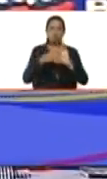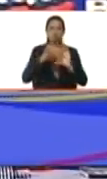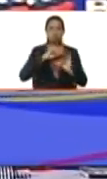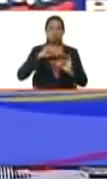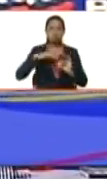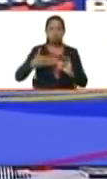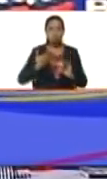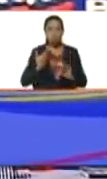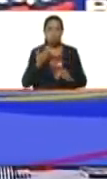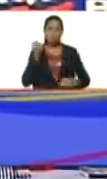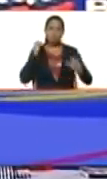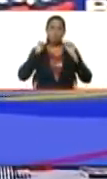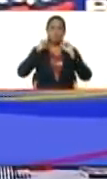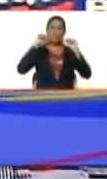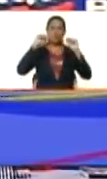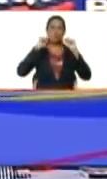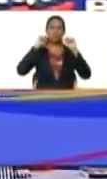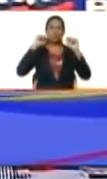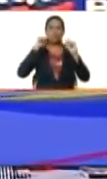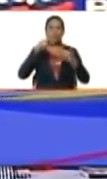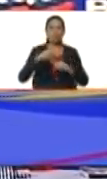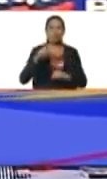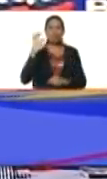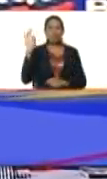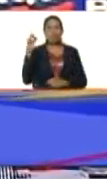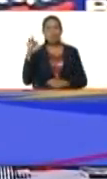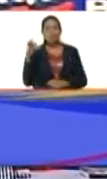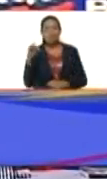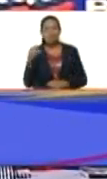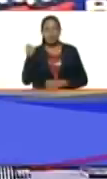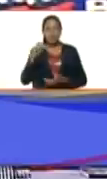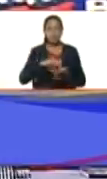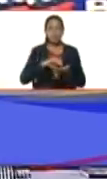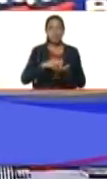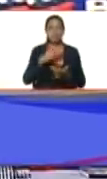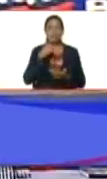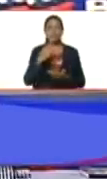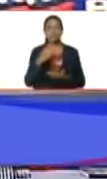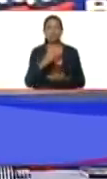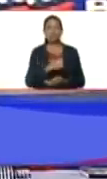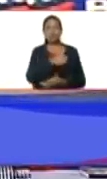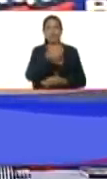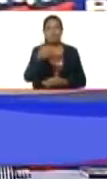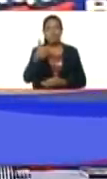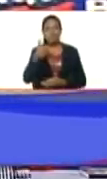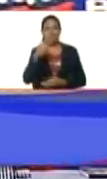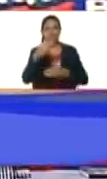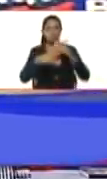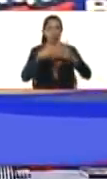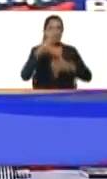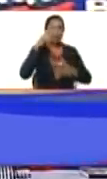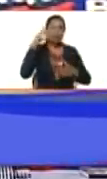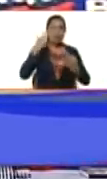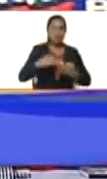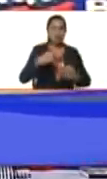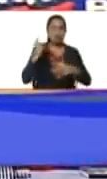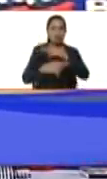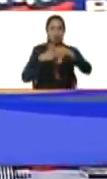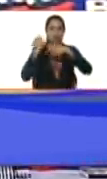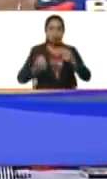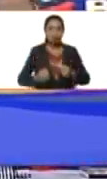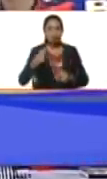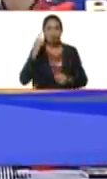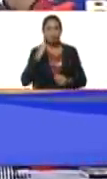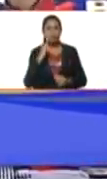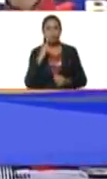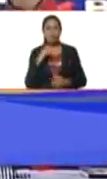podemos vencer. Desde Guatire, desde Miranda digo, cada vez creo más en la revolución